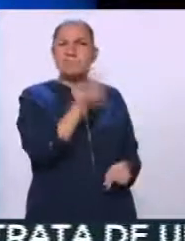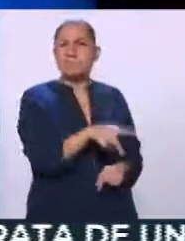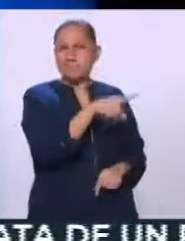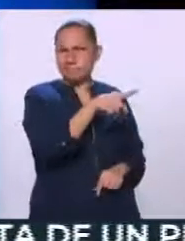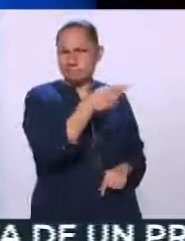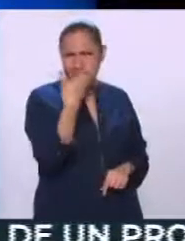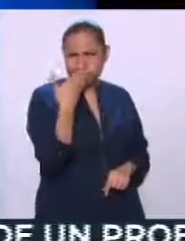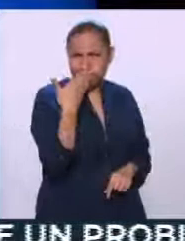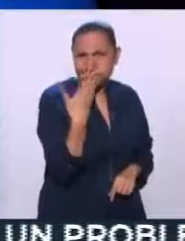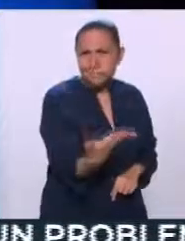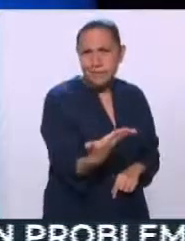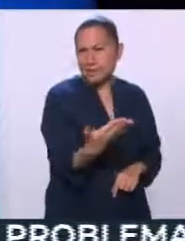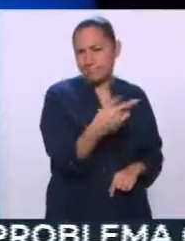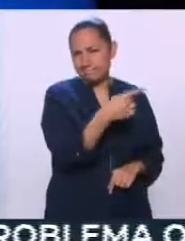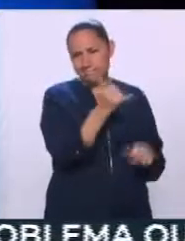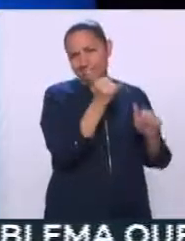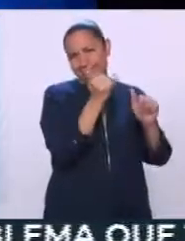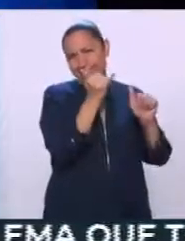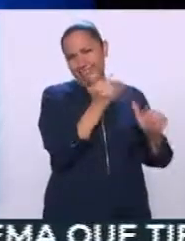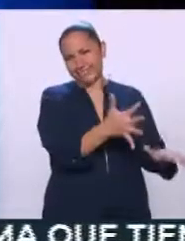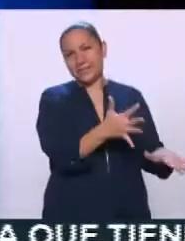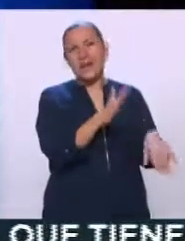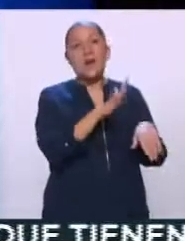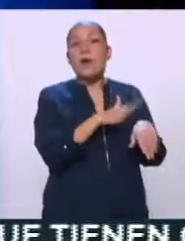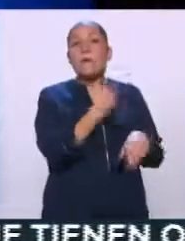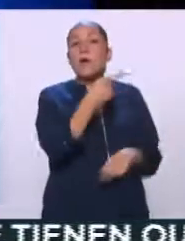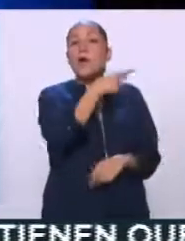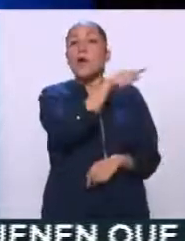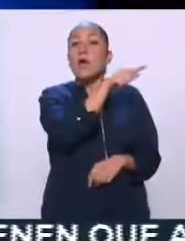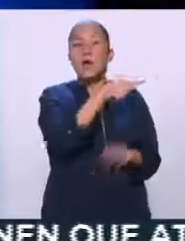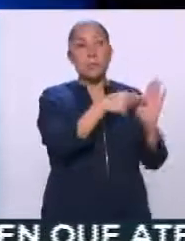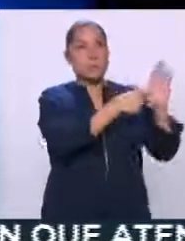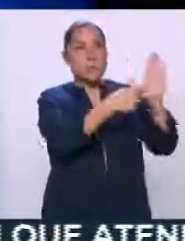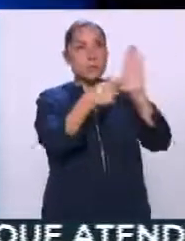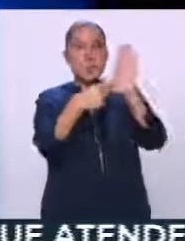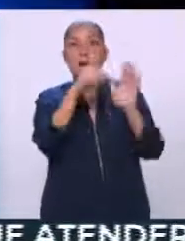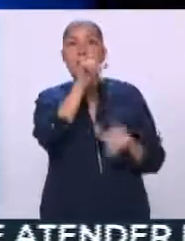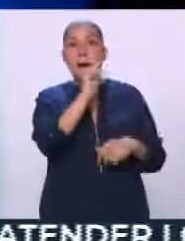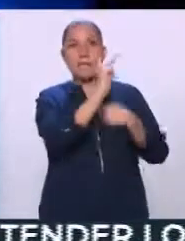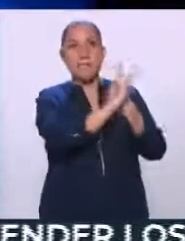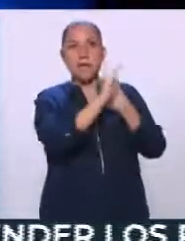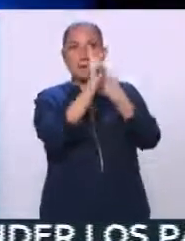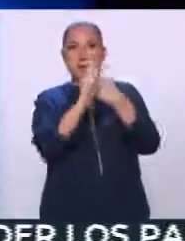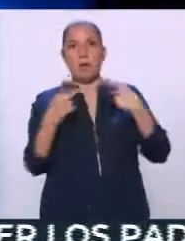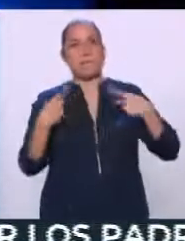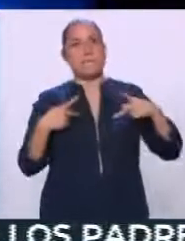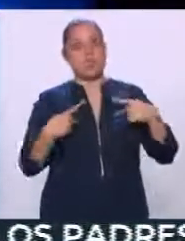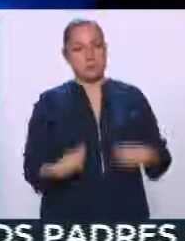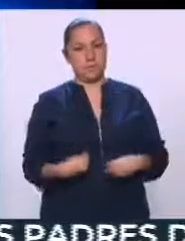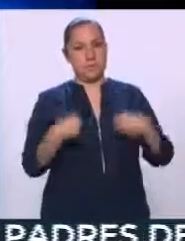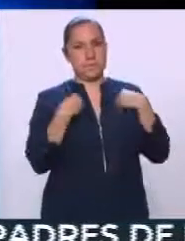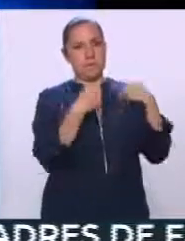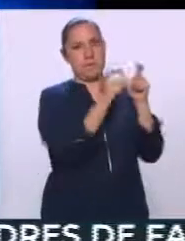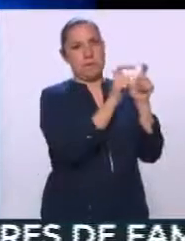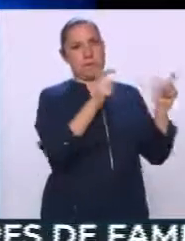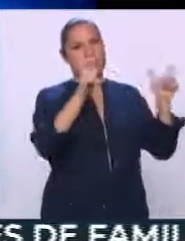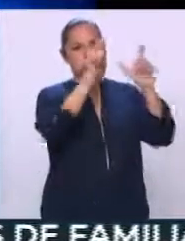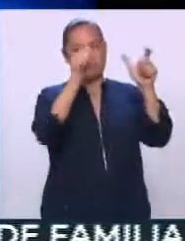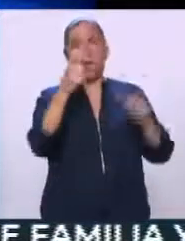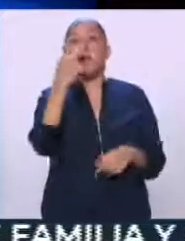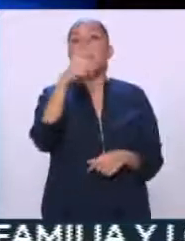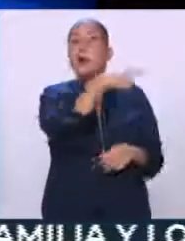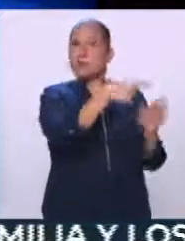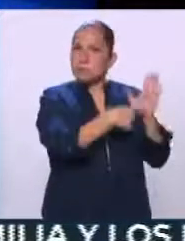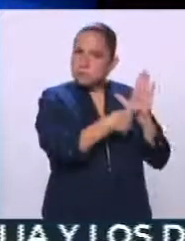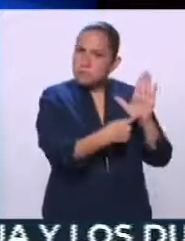entrada considera como a los países de mayor población, pero no considera, por ejemplo, a otros países que pues sí